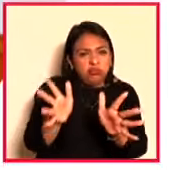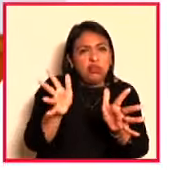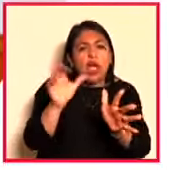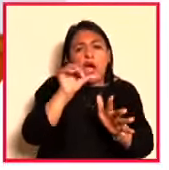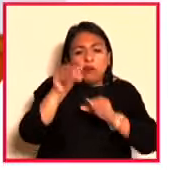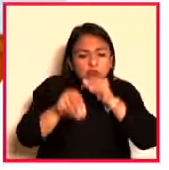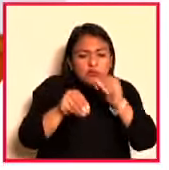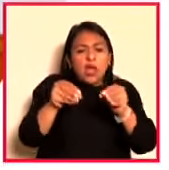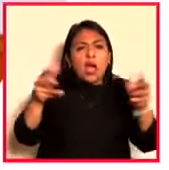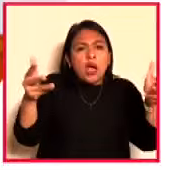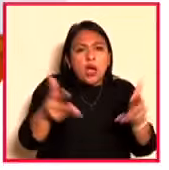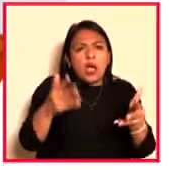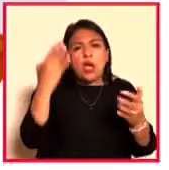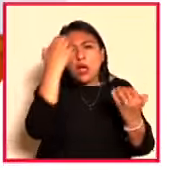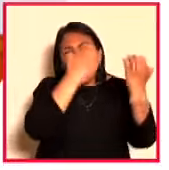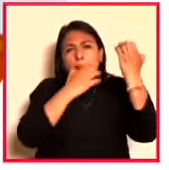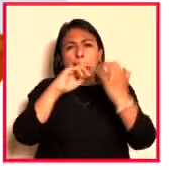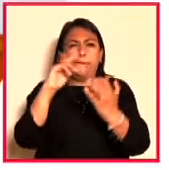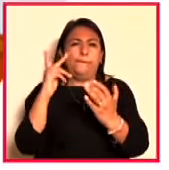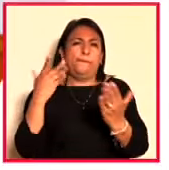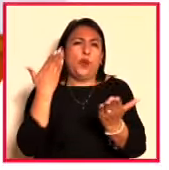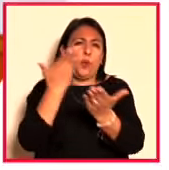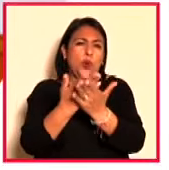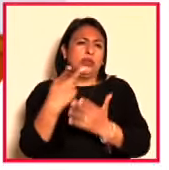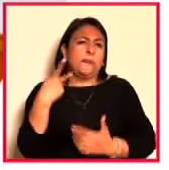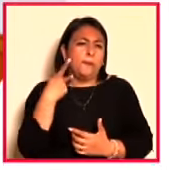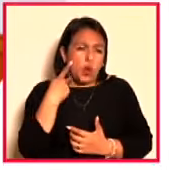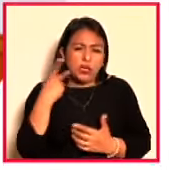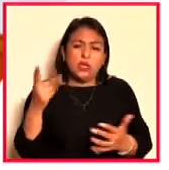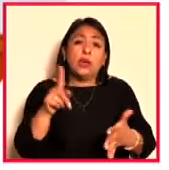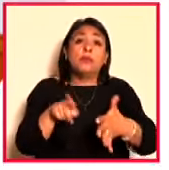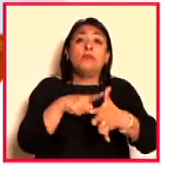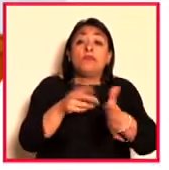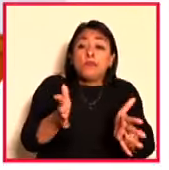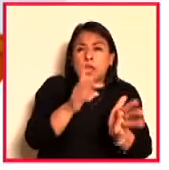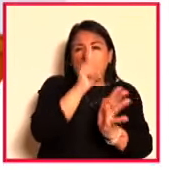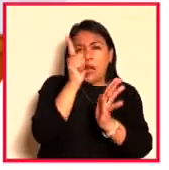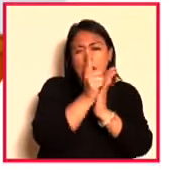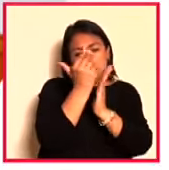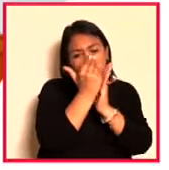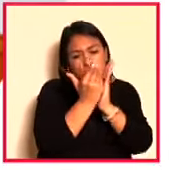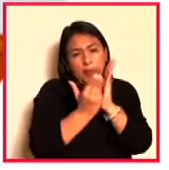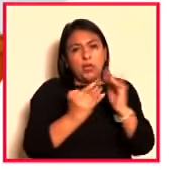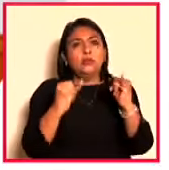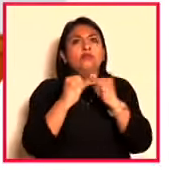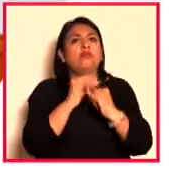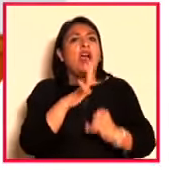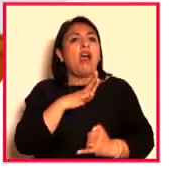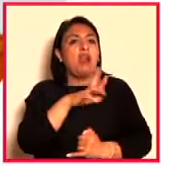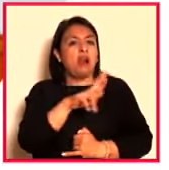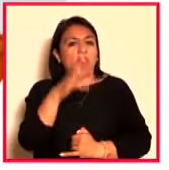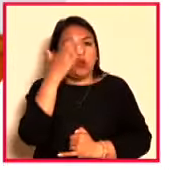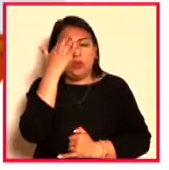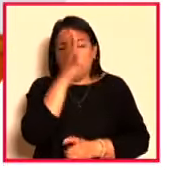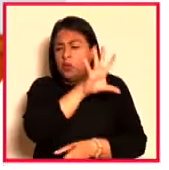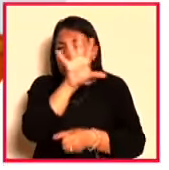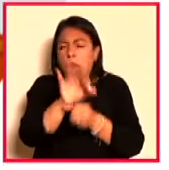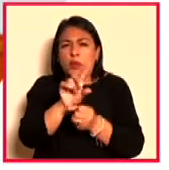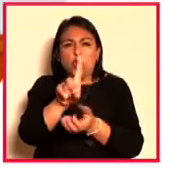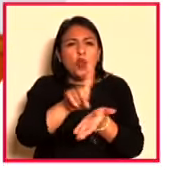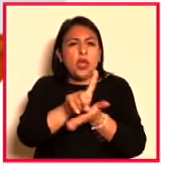evaluación de las políticas públicas e impulsar un marco jurídico e institucional que dé pleno reconocimiento a los derechos de los